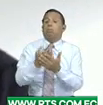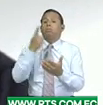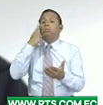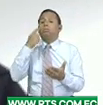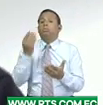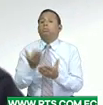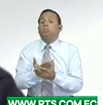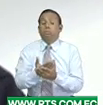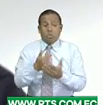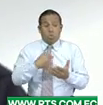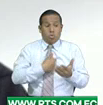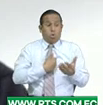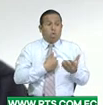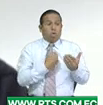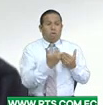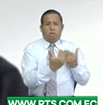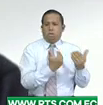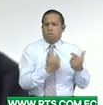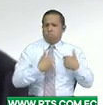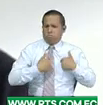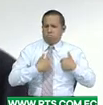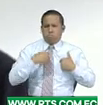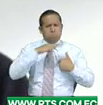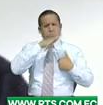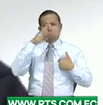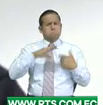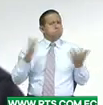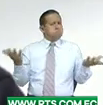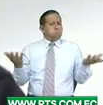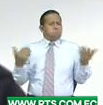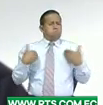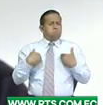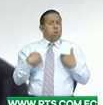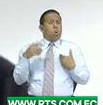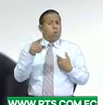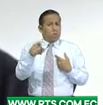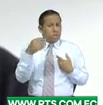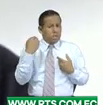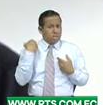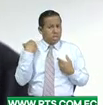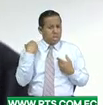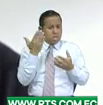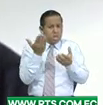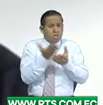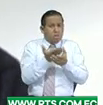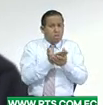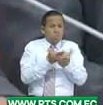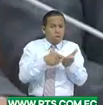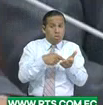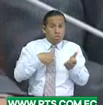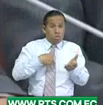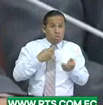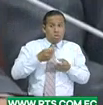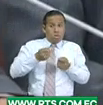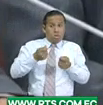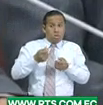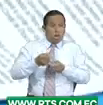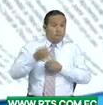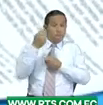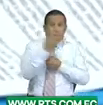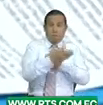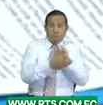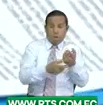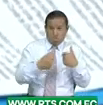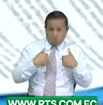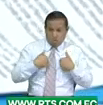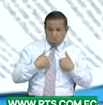de influencias. No van a tener un documento que diga que yo gestione recursos. Según Azuero, la transcripción